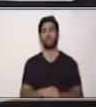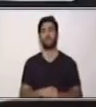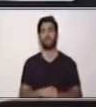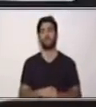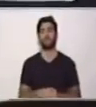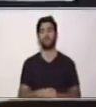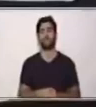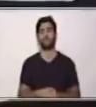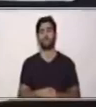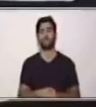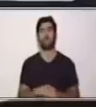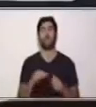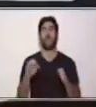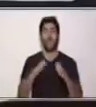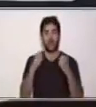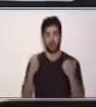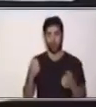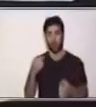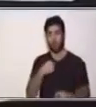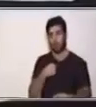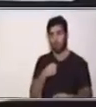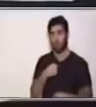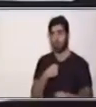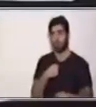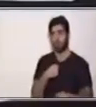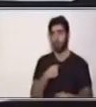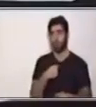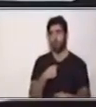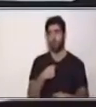6. Entonces yo digo,